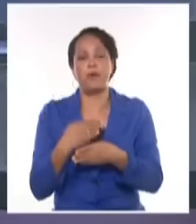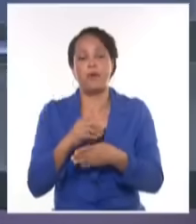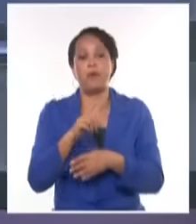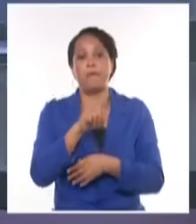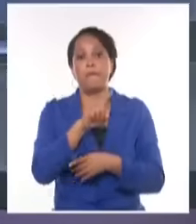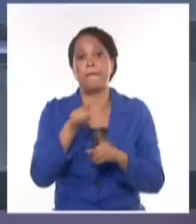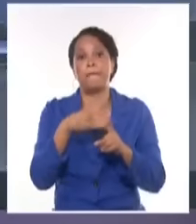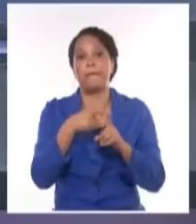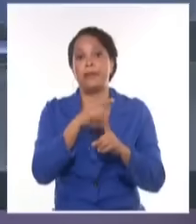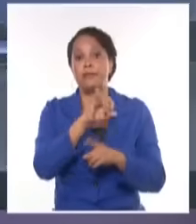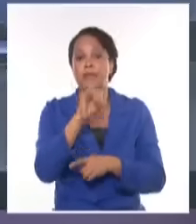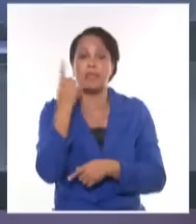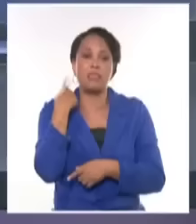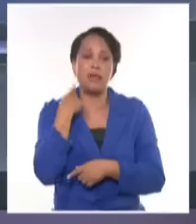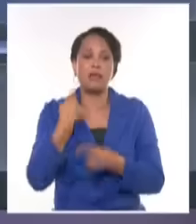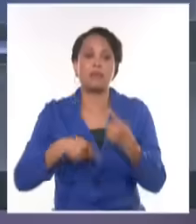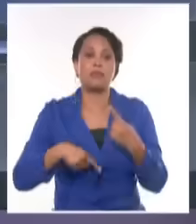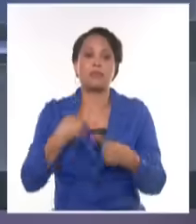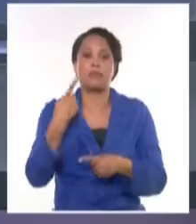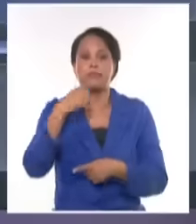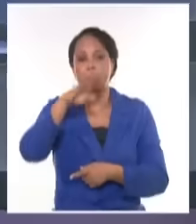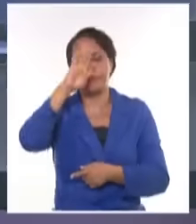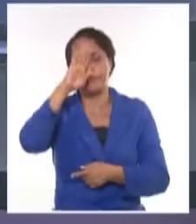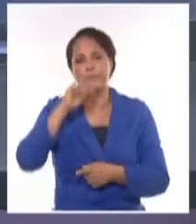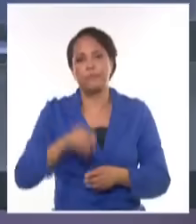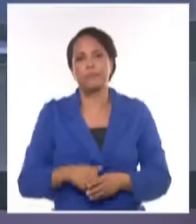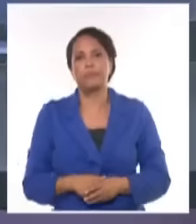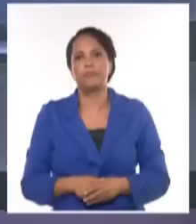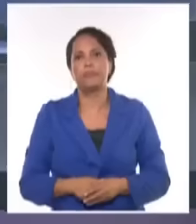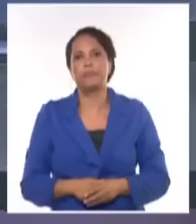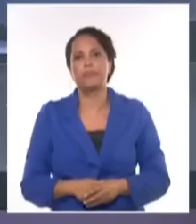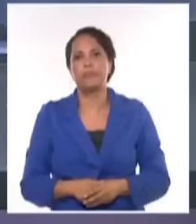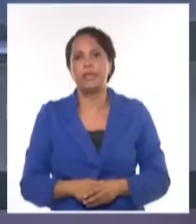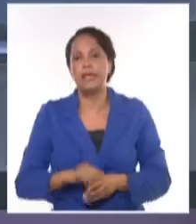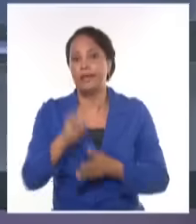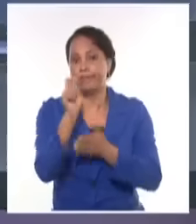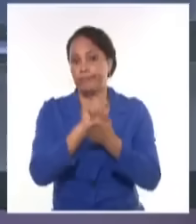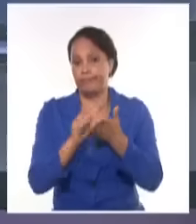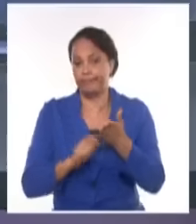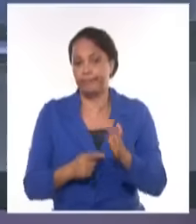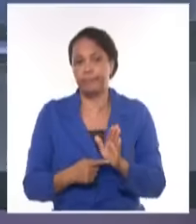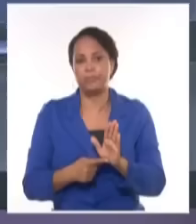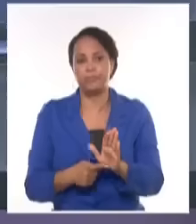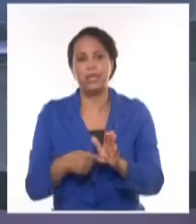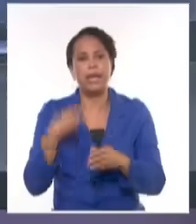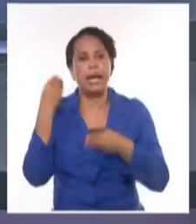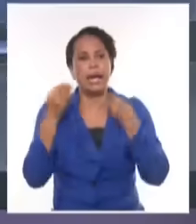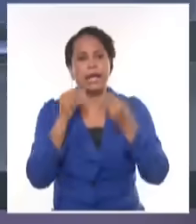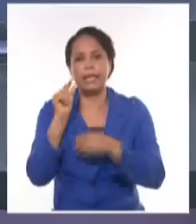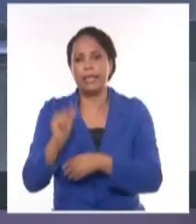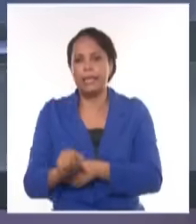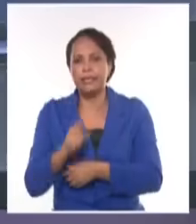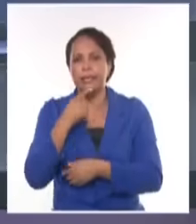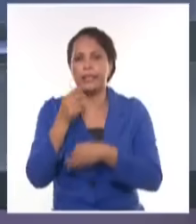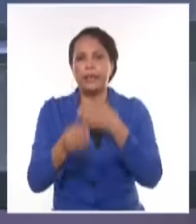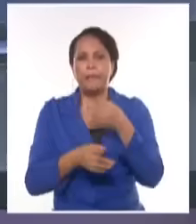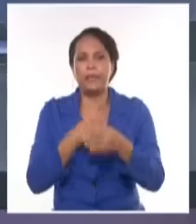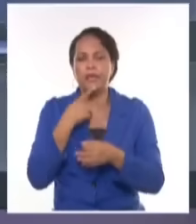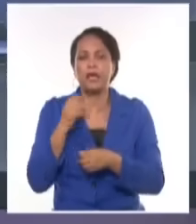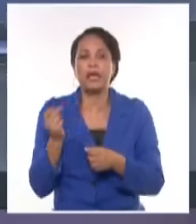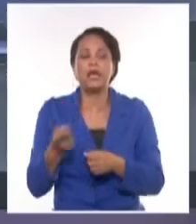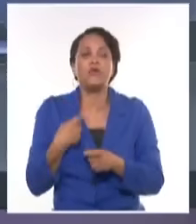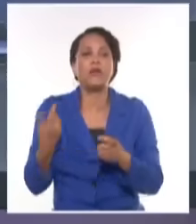décadas la nación norteña impone a nuestro país. El texto del memorando, en opinión de analistas y expertos, es una declaración de guerra